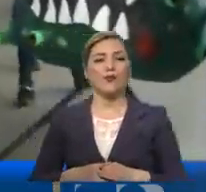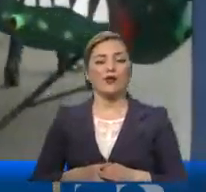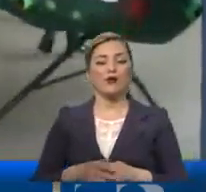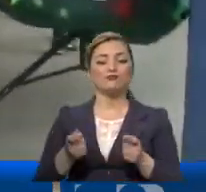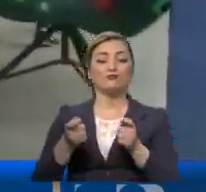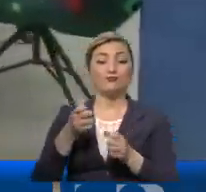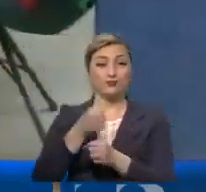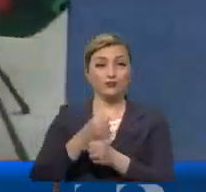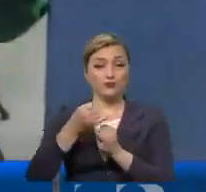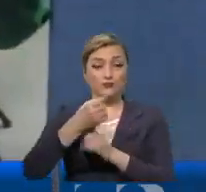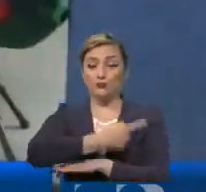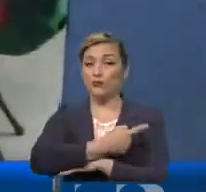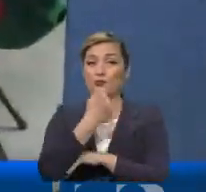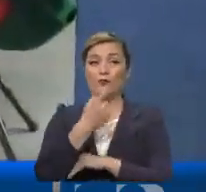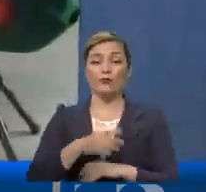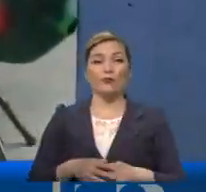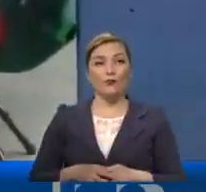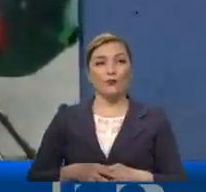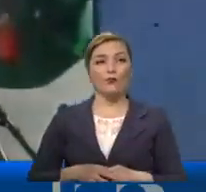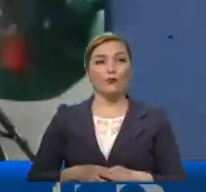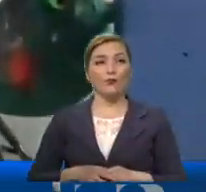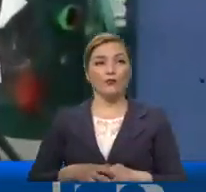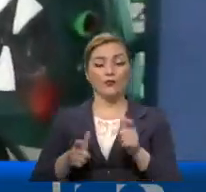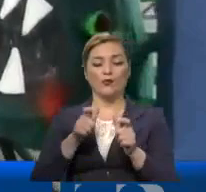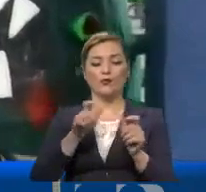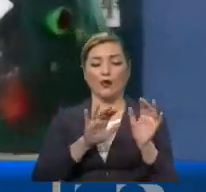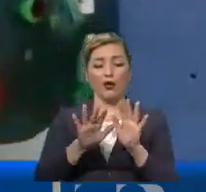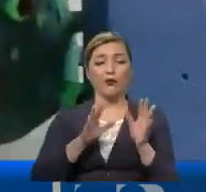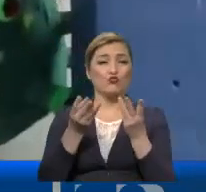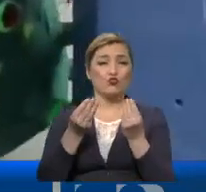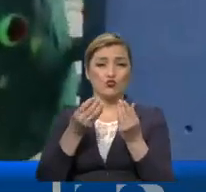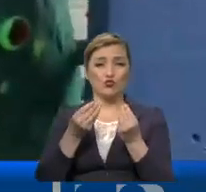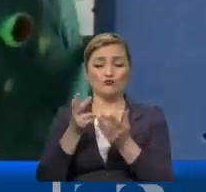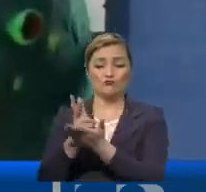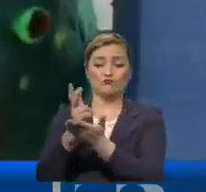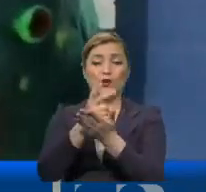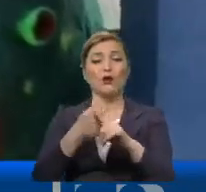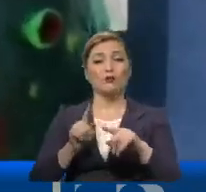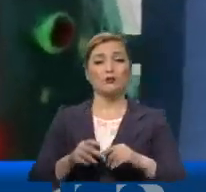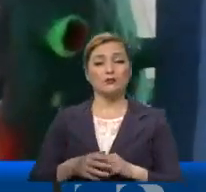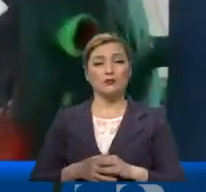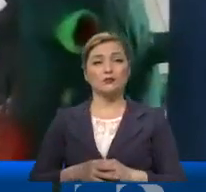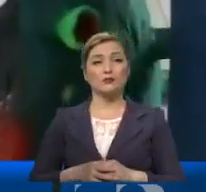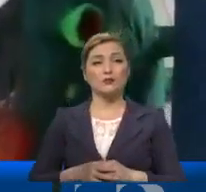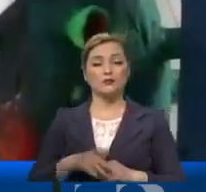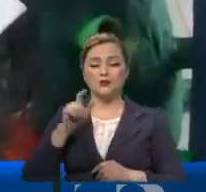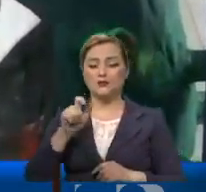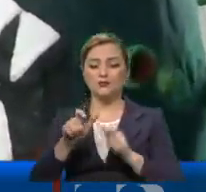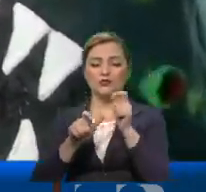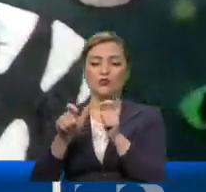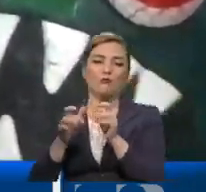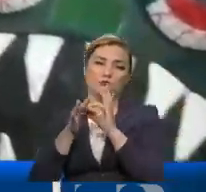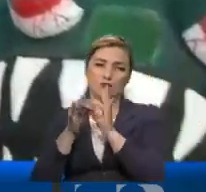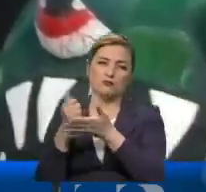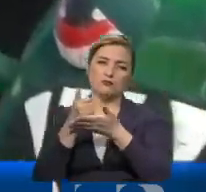ya que en los últimos días se ha visto aglomeraciones en diferentes estaciones. Necesitamos la colaboración de la ciudadanía